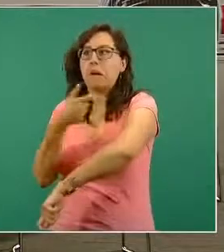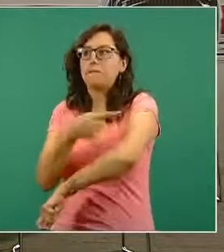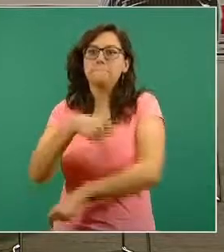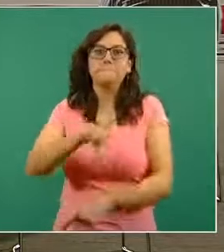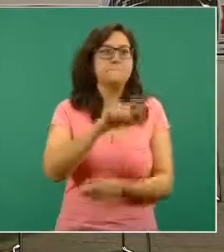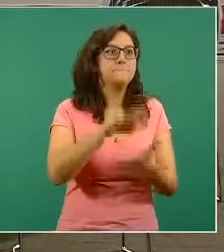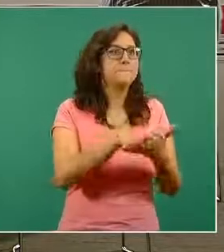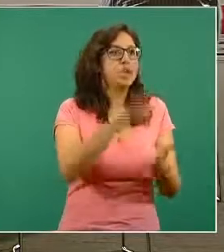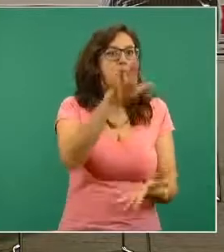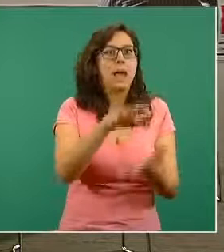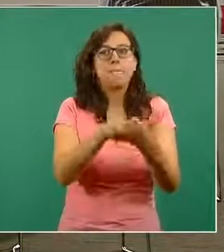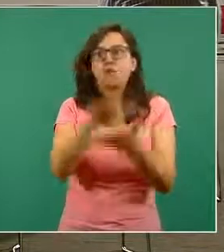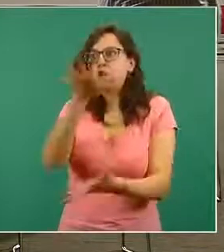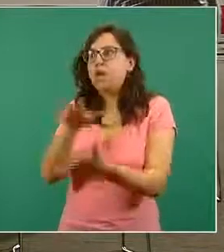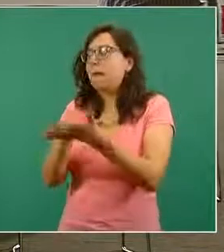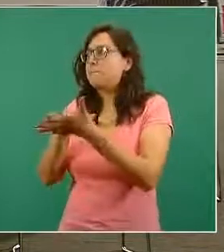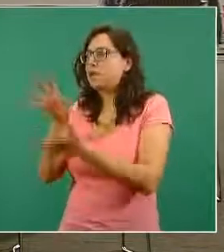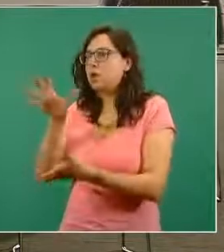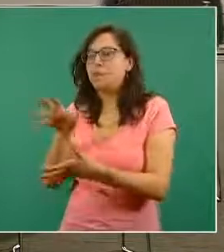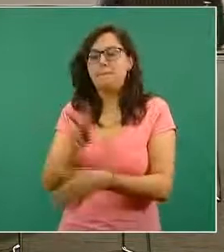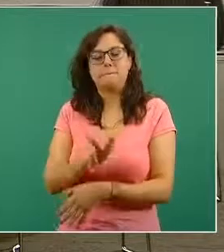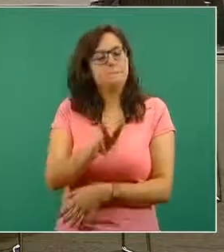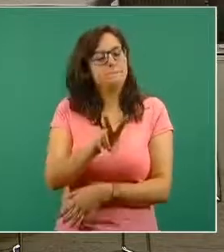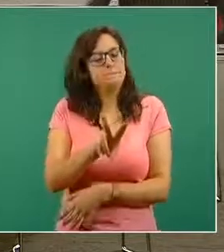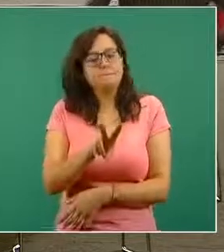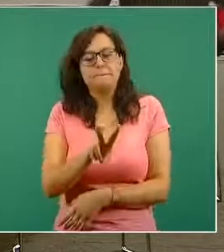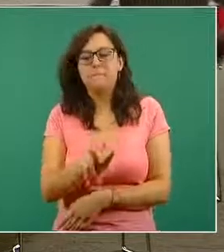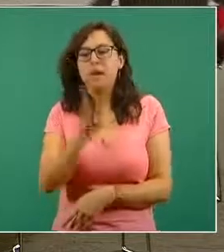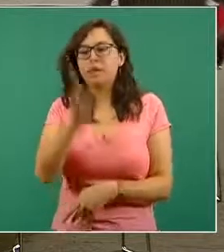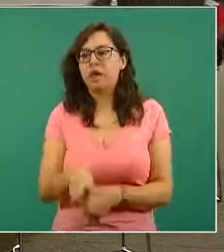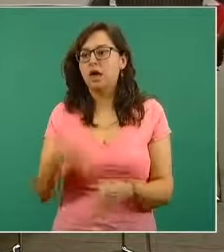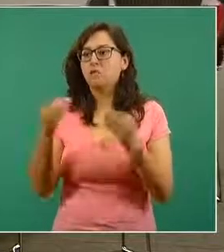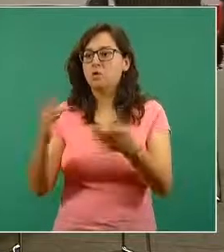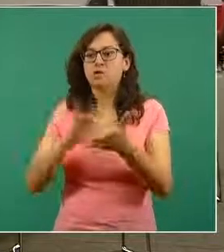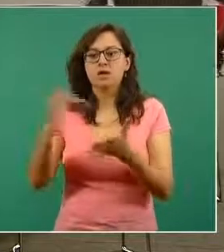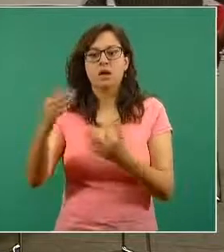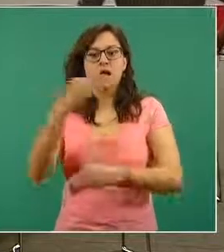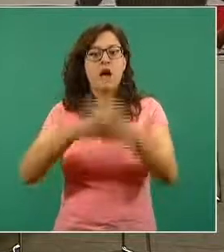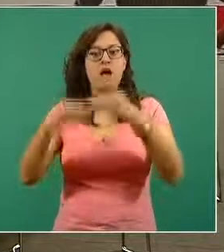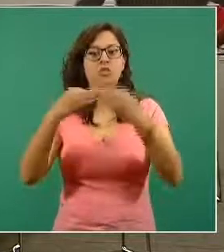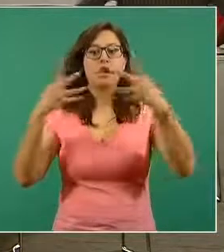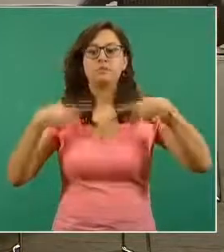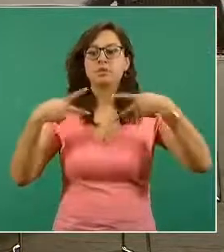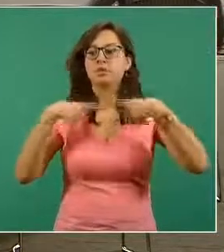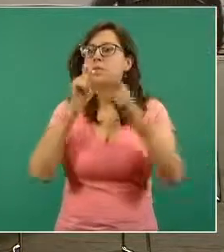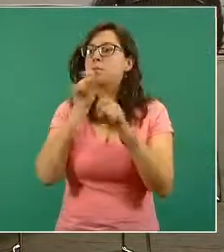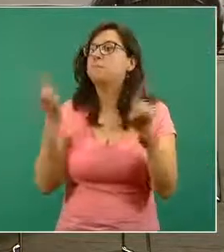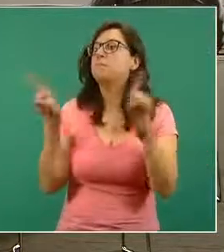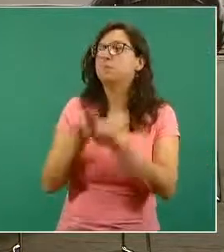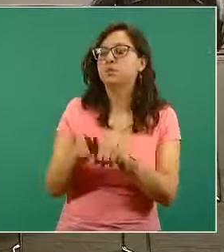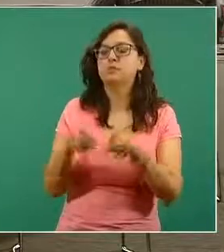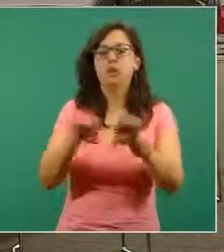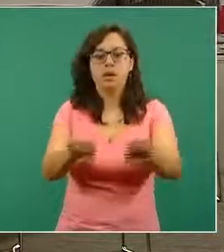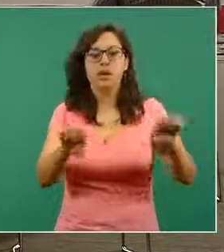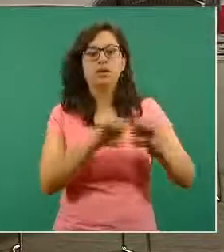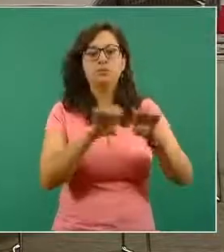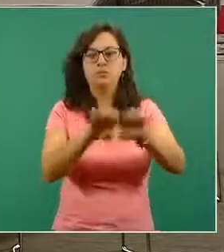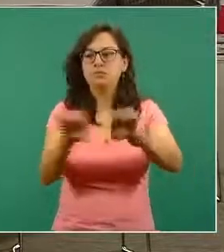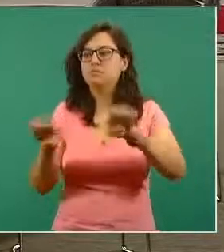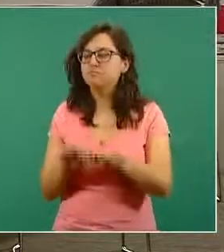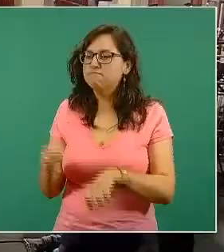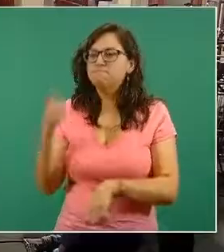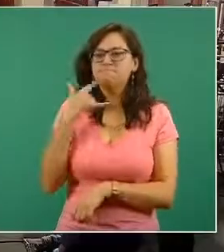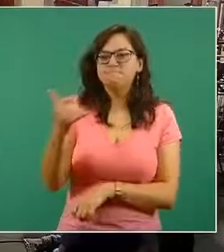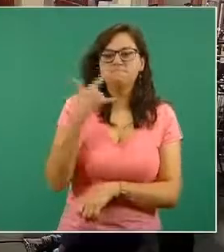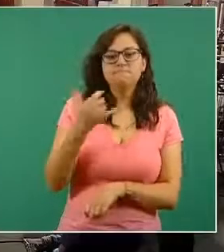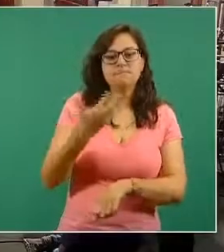la ciudadanía en general y a todo el cuerpo de operación y organización que tenemos en las brigadas, porque han podido mantener el orden,